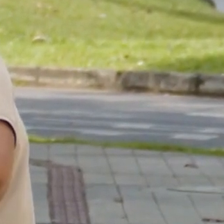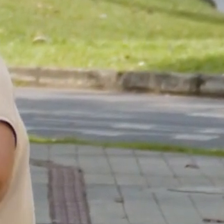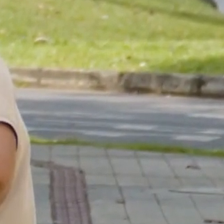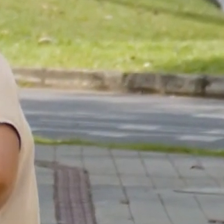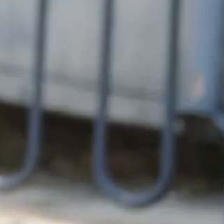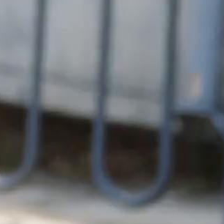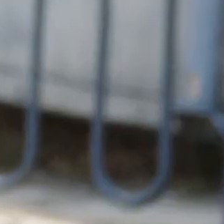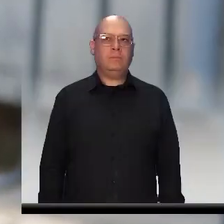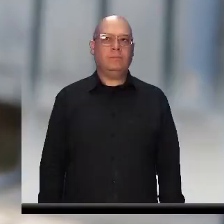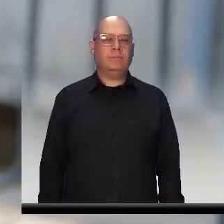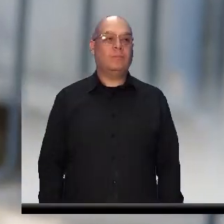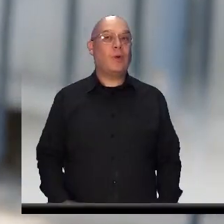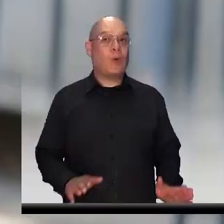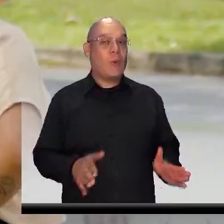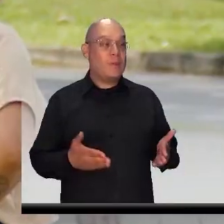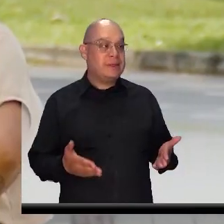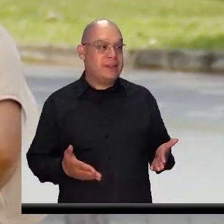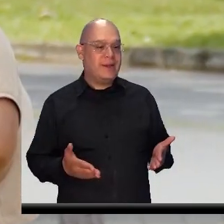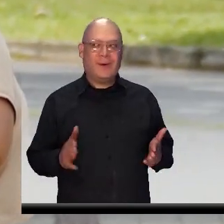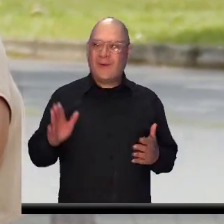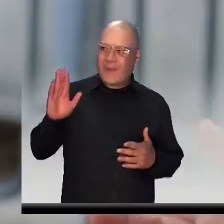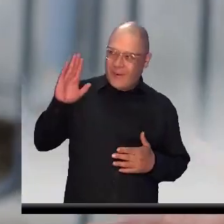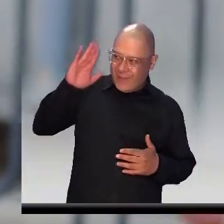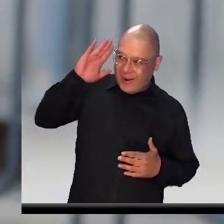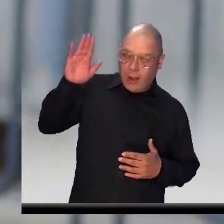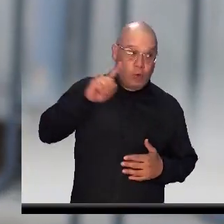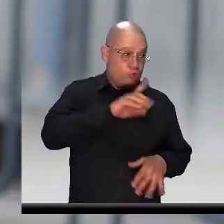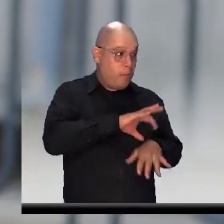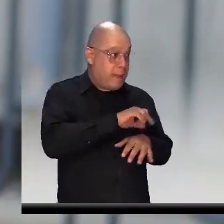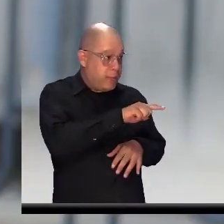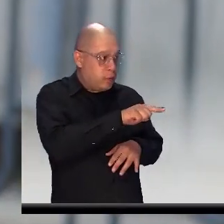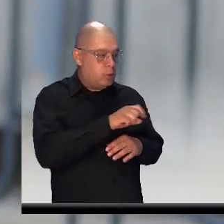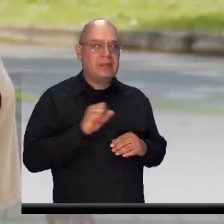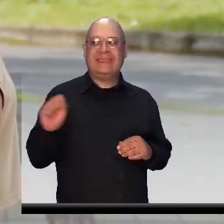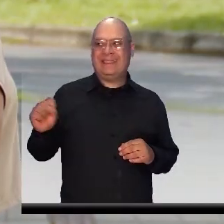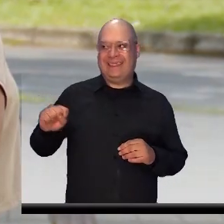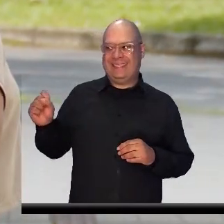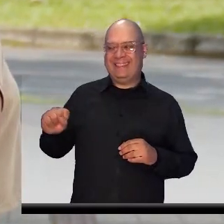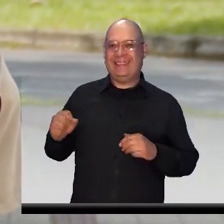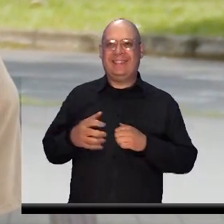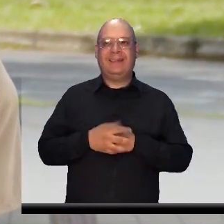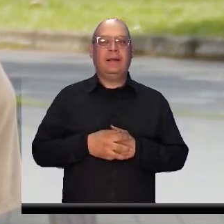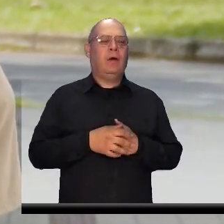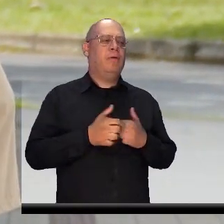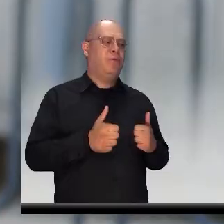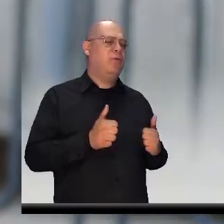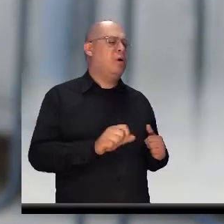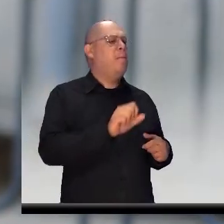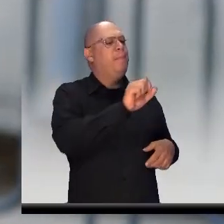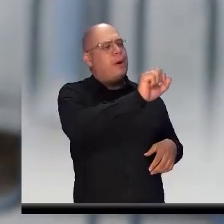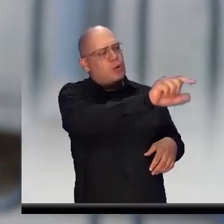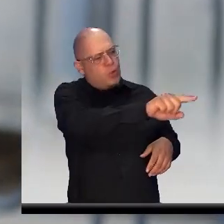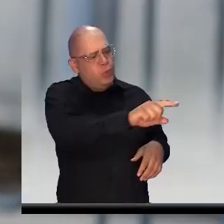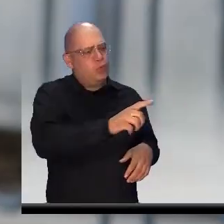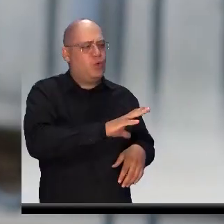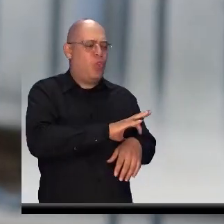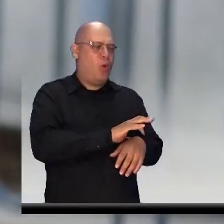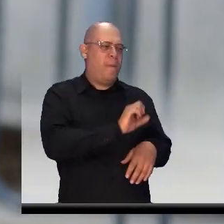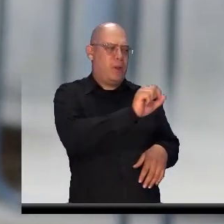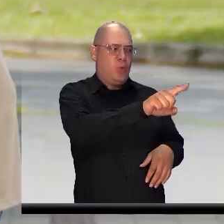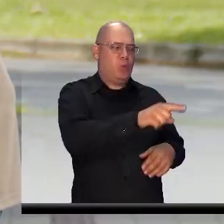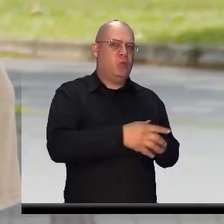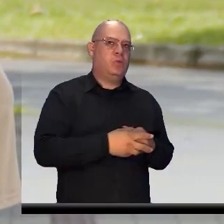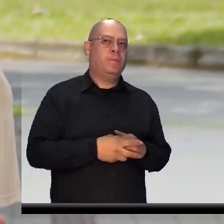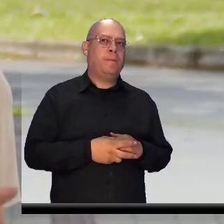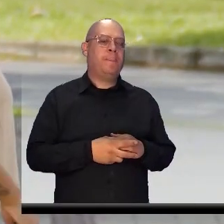Hola, ¿cómo estás? Hola, ¿qué tal? ¿Tú eres doctora? Sí, sí. Ah, qué bien. Mira, una consultica, doc. Sí, es que dime.